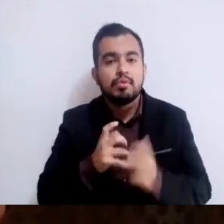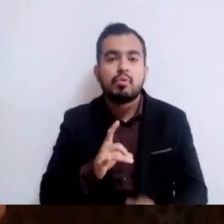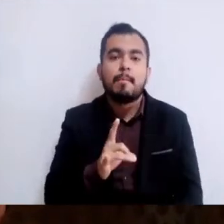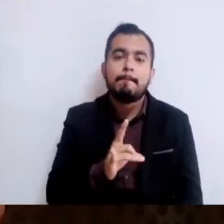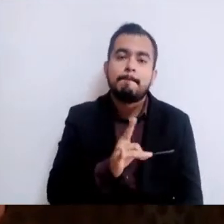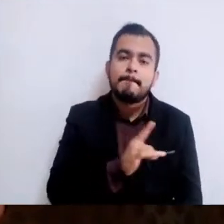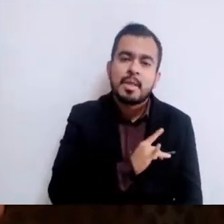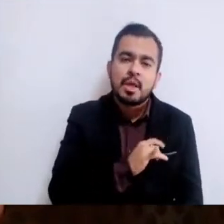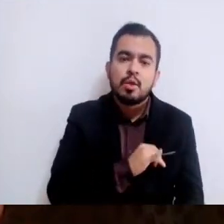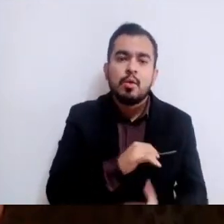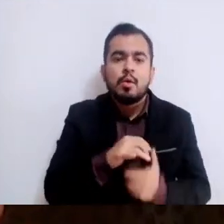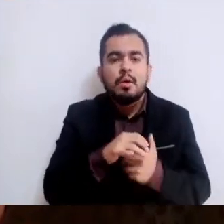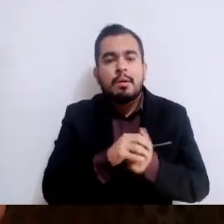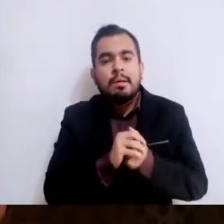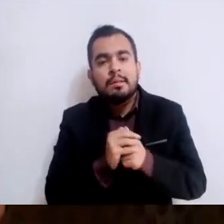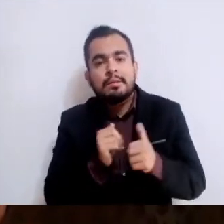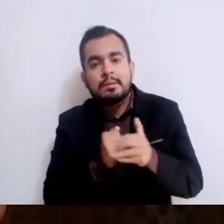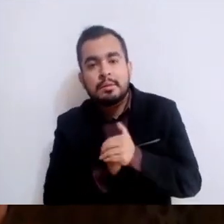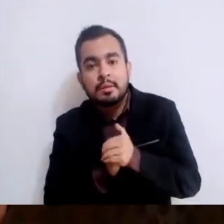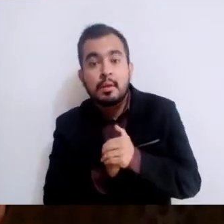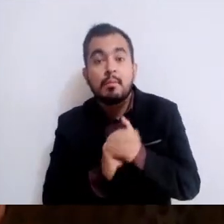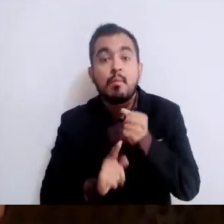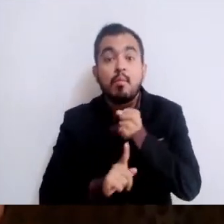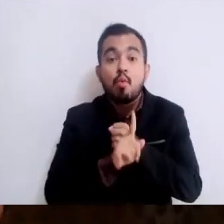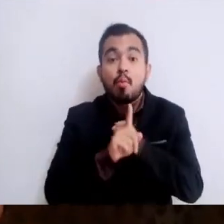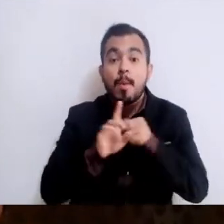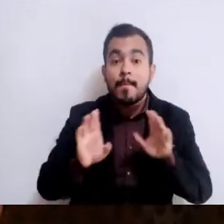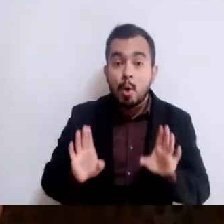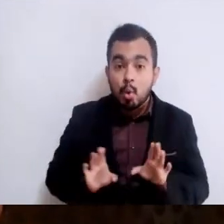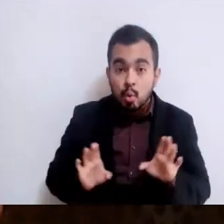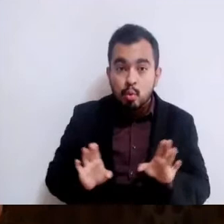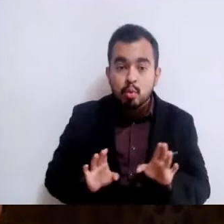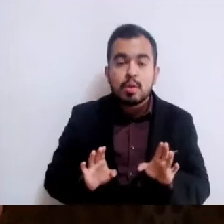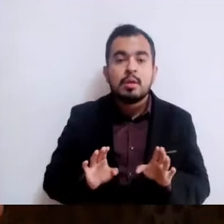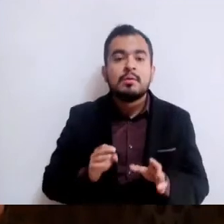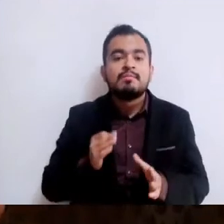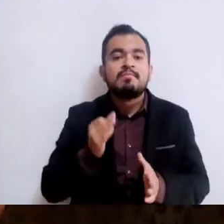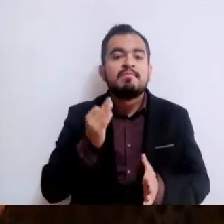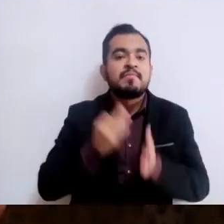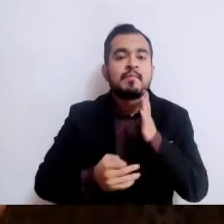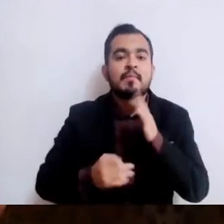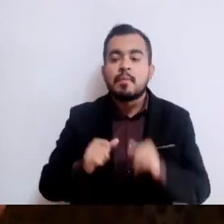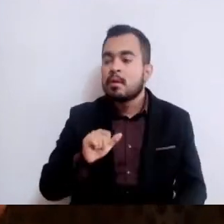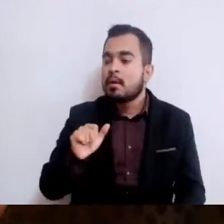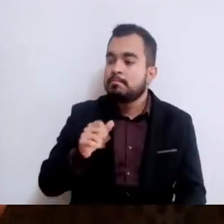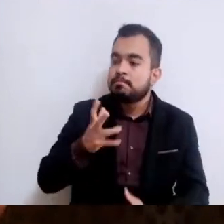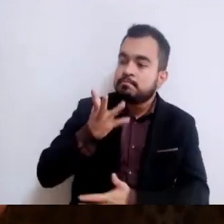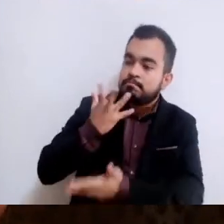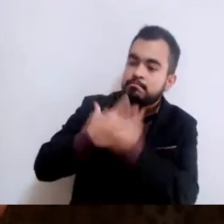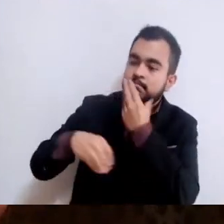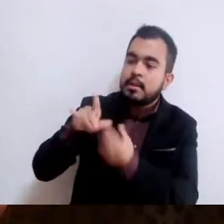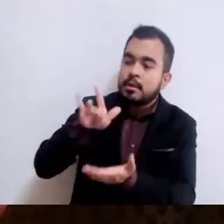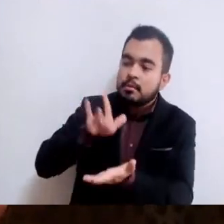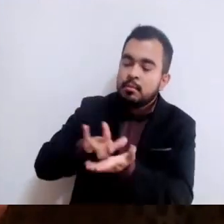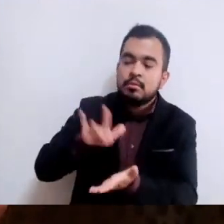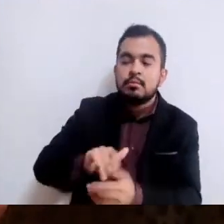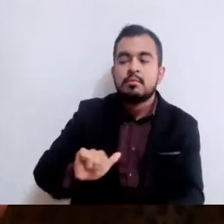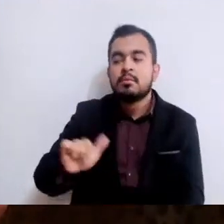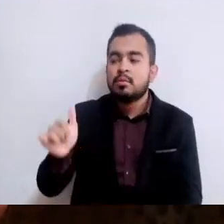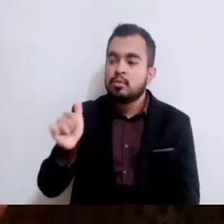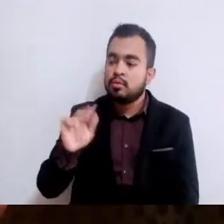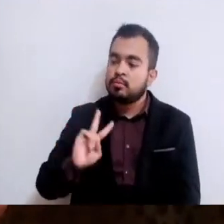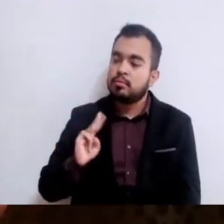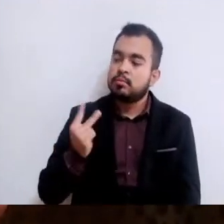los problemas de conducta y falta de empatía al sexo opuesto son algunas de las tendencias marcadas de la